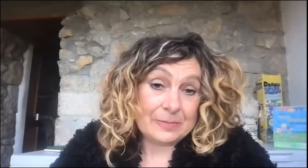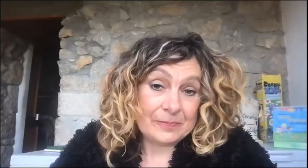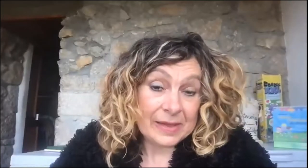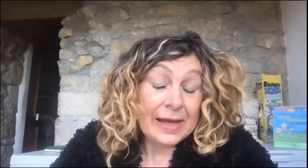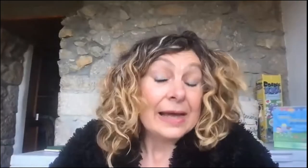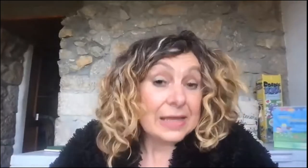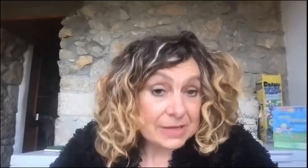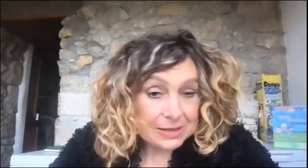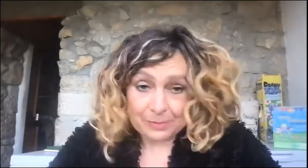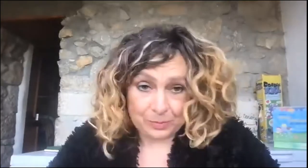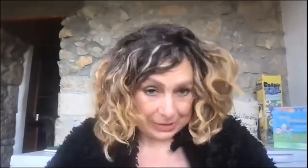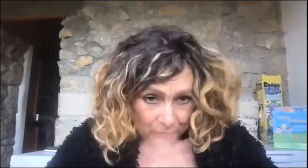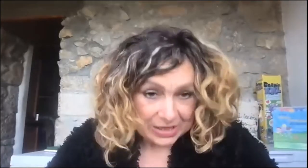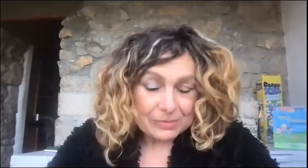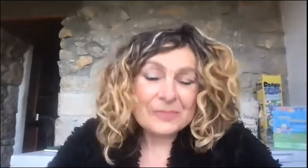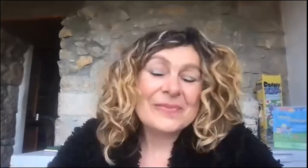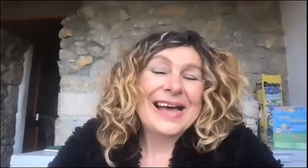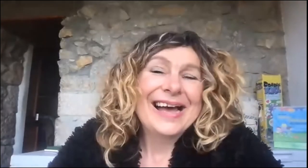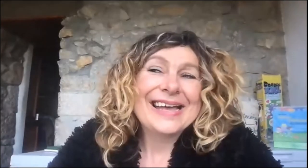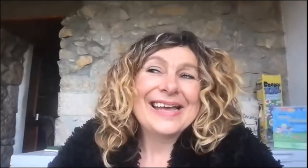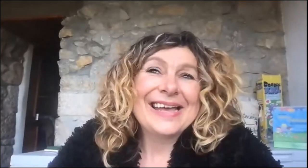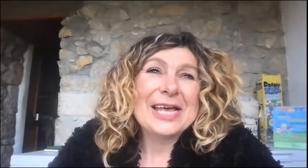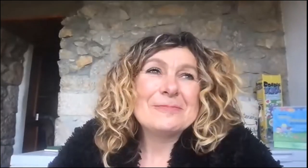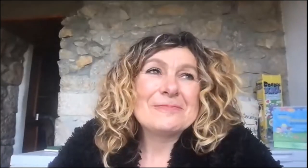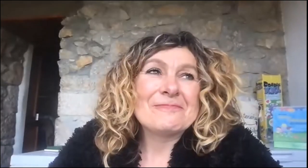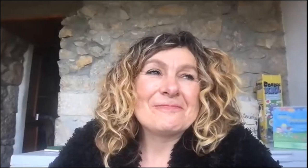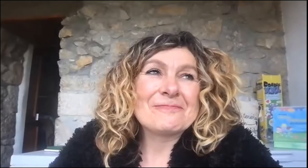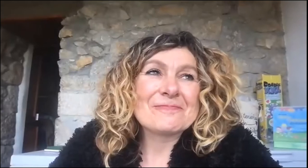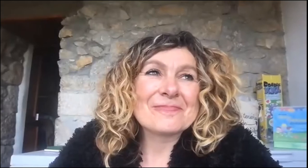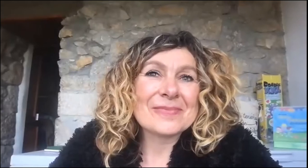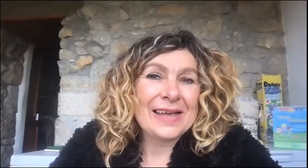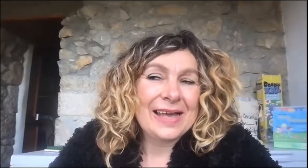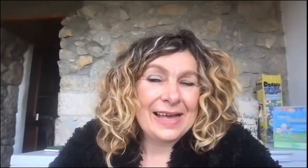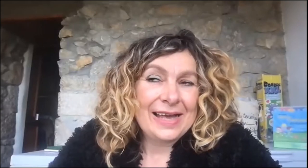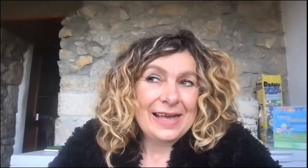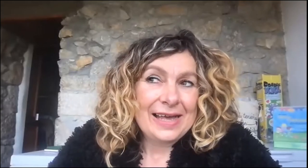nada. Y además, ya por lo último, el